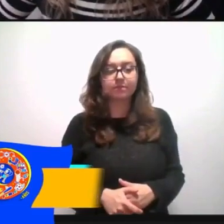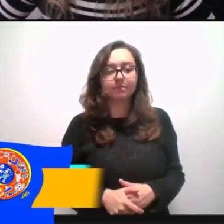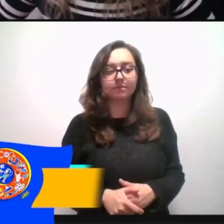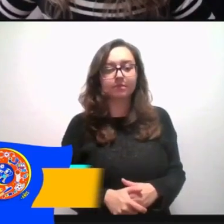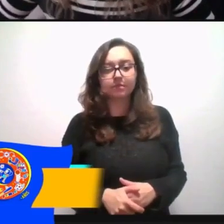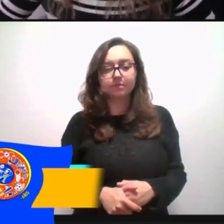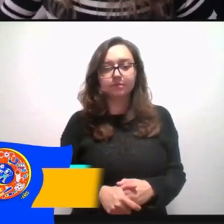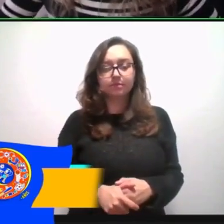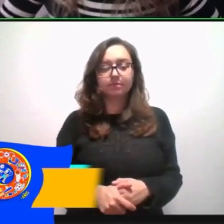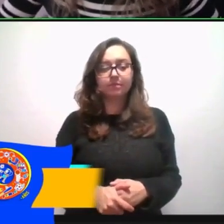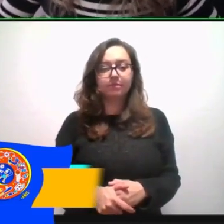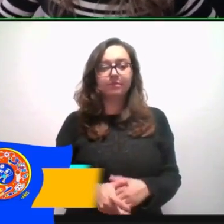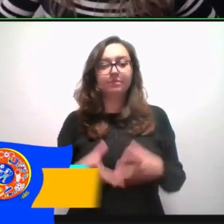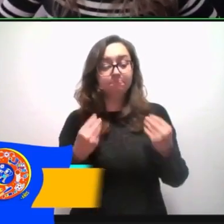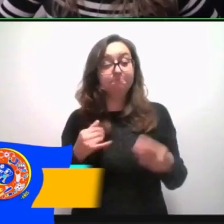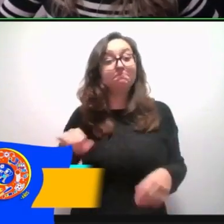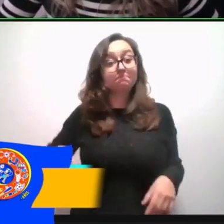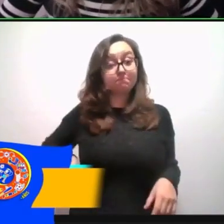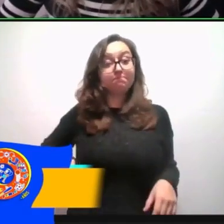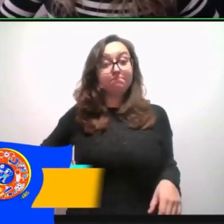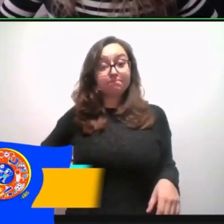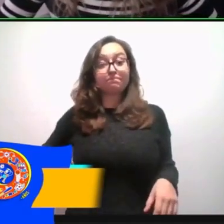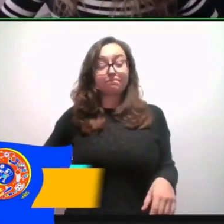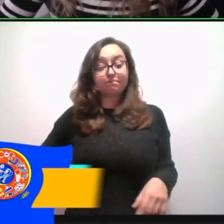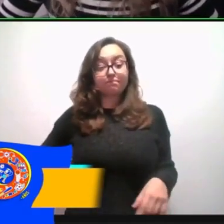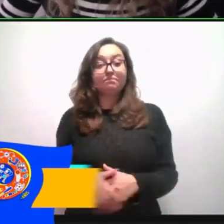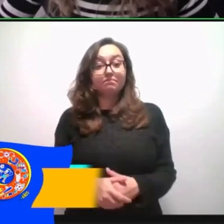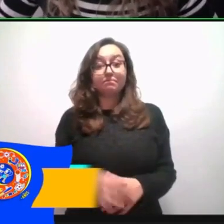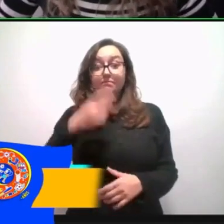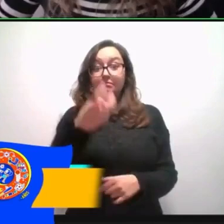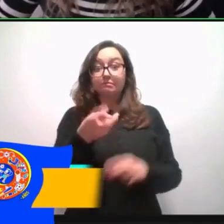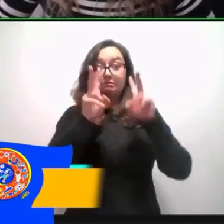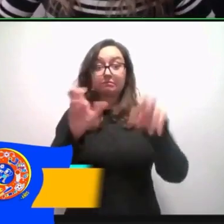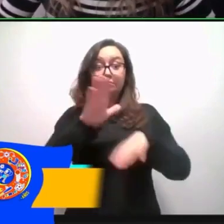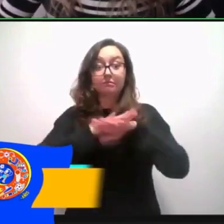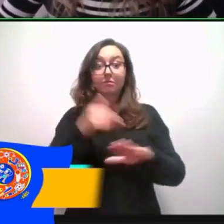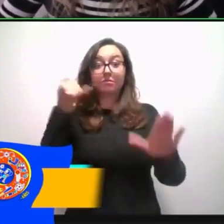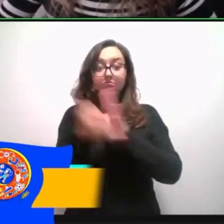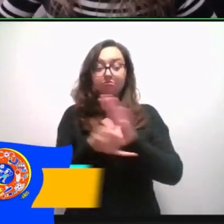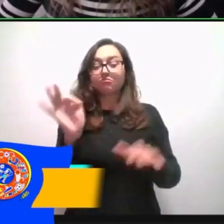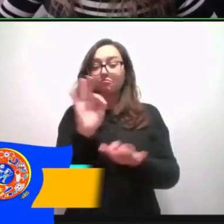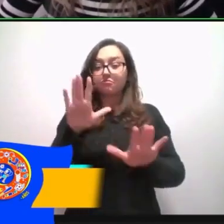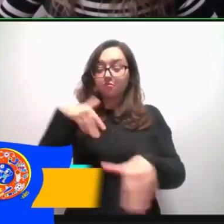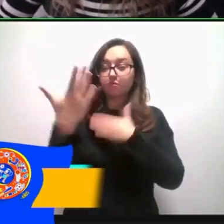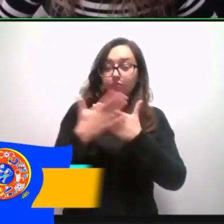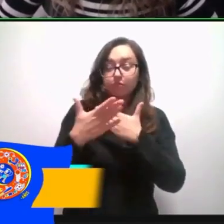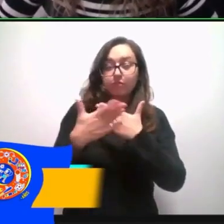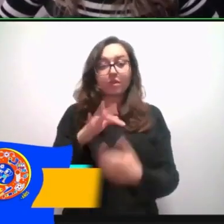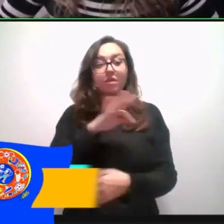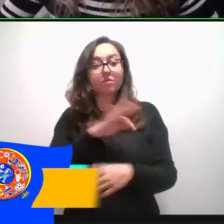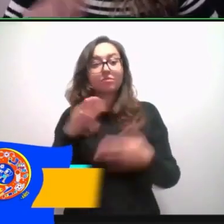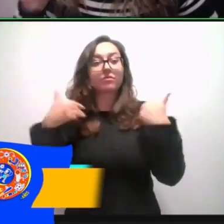Muy interesante. Y bueno, ya será para otra charla que platiquemos de casos como, por ejemplo, la